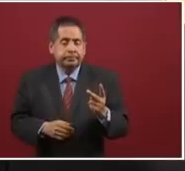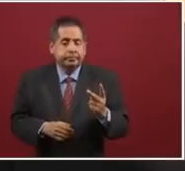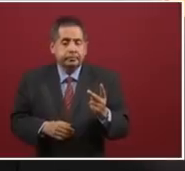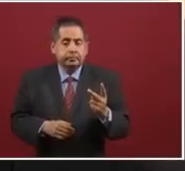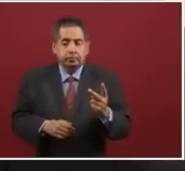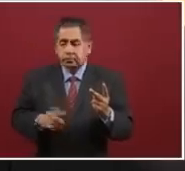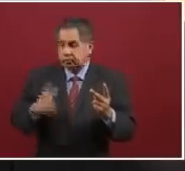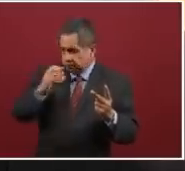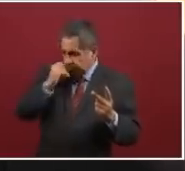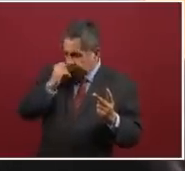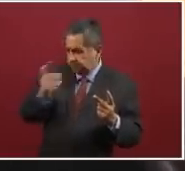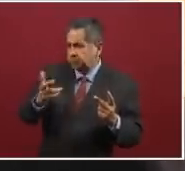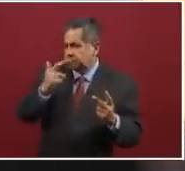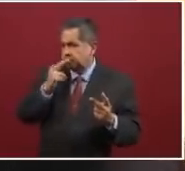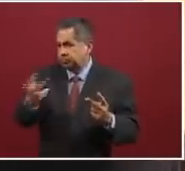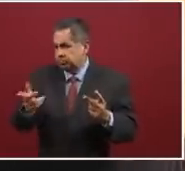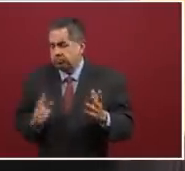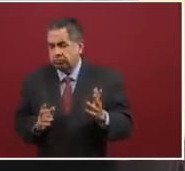entonces, ¿quieres que